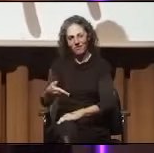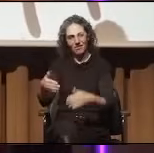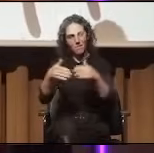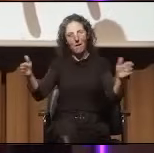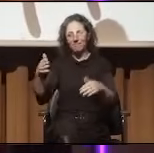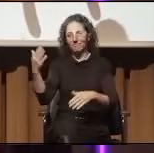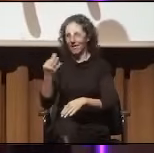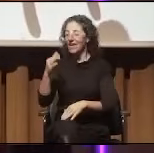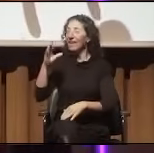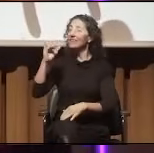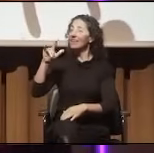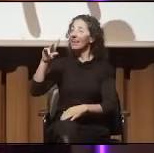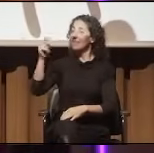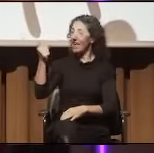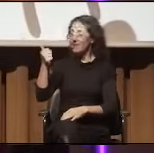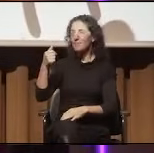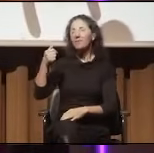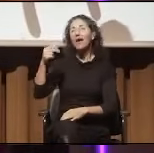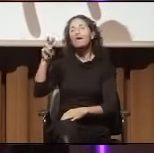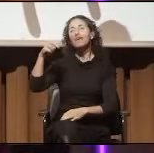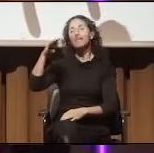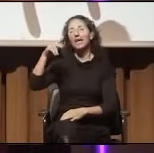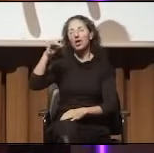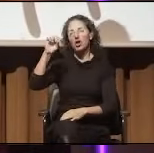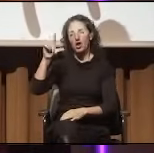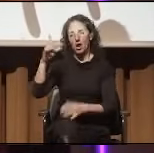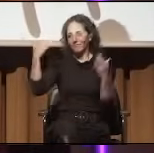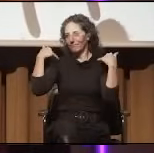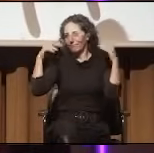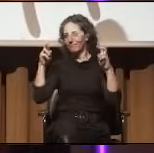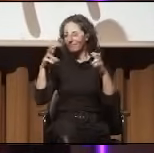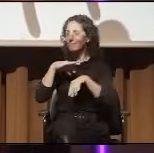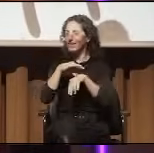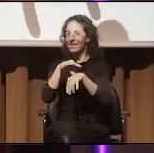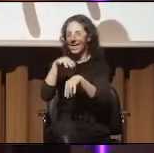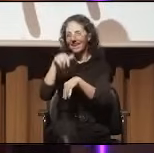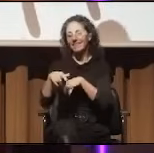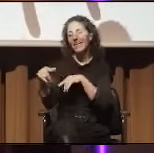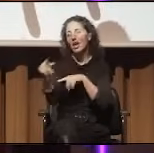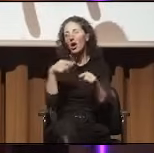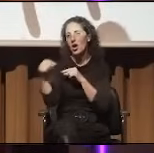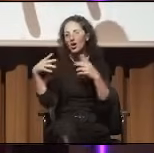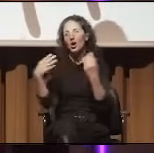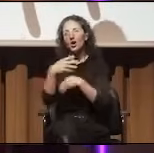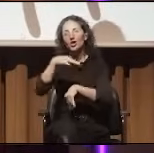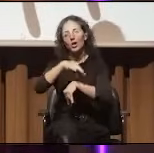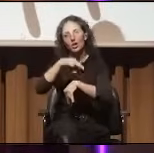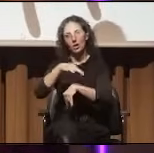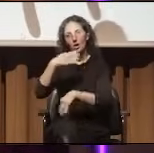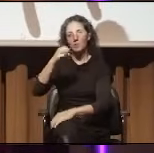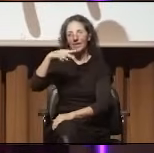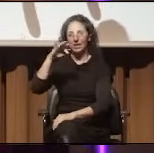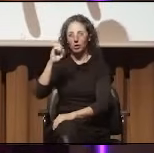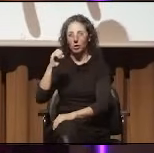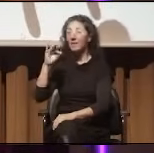Silvia Ventayol es la que va a dirigir este coloquio con el doctor Enrique Benito. Silvia es la directora